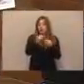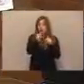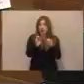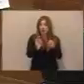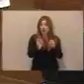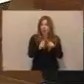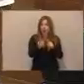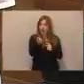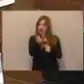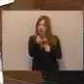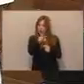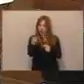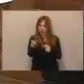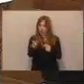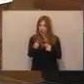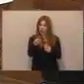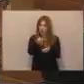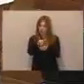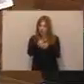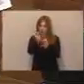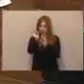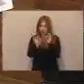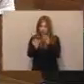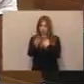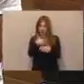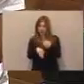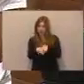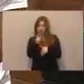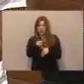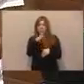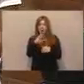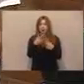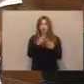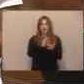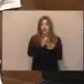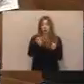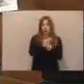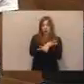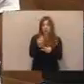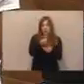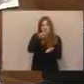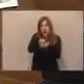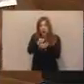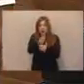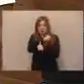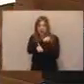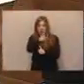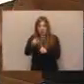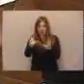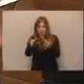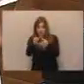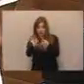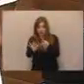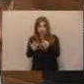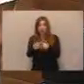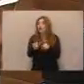dinero de los contribuyentes, porque evidentemente la Seguridad Social tiene que pagar el paro a estos demandantes a los que no se les concede empleo. ¿Esto es ceguera